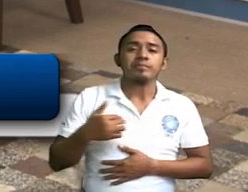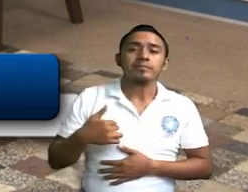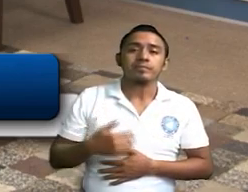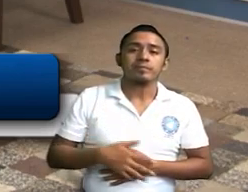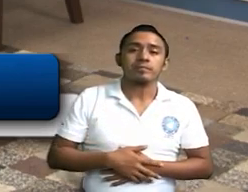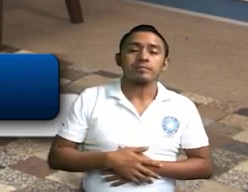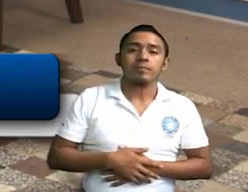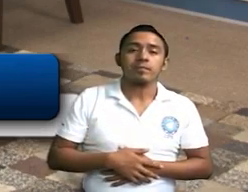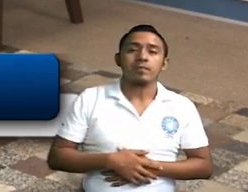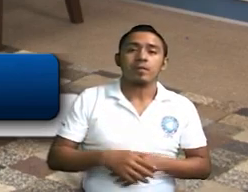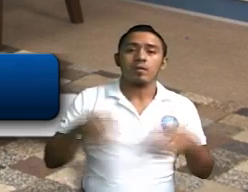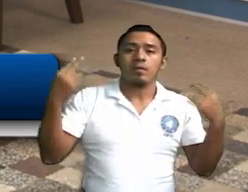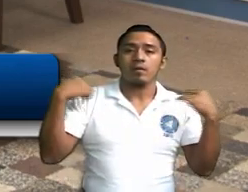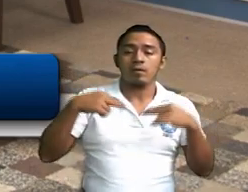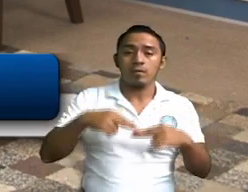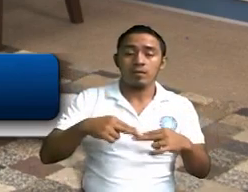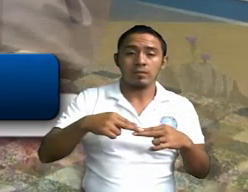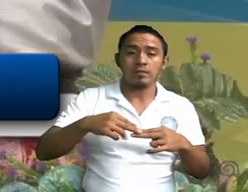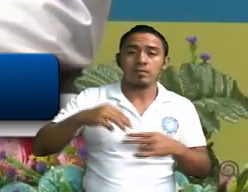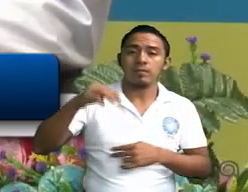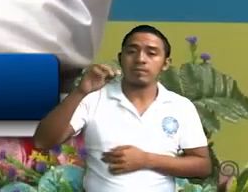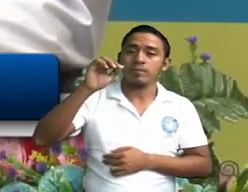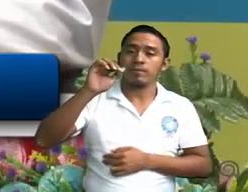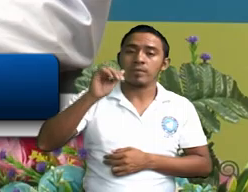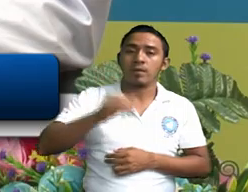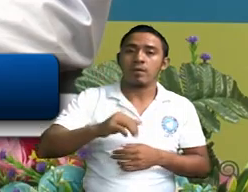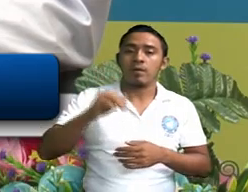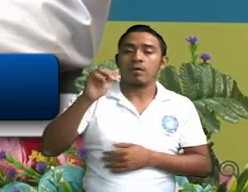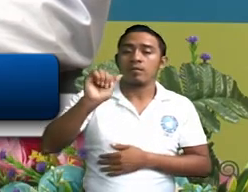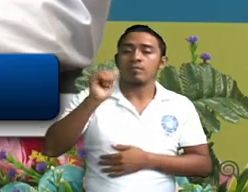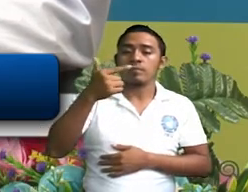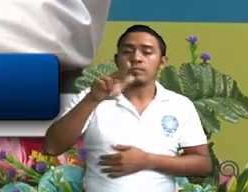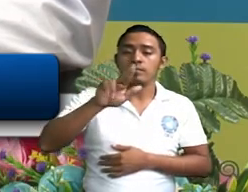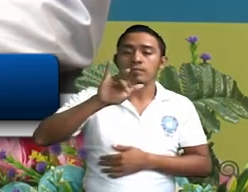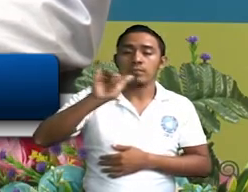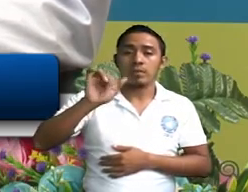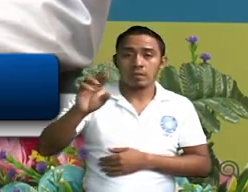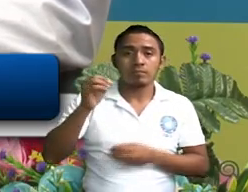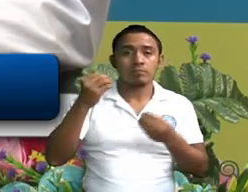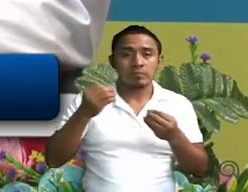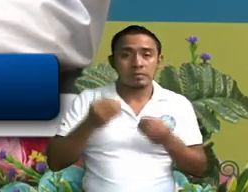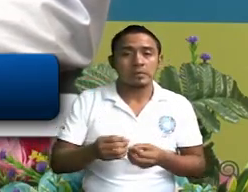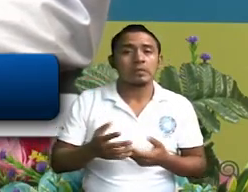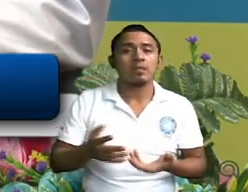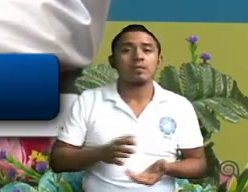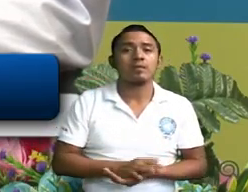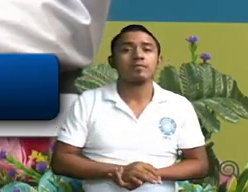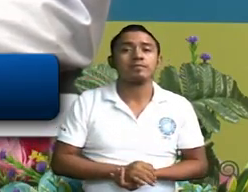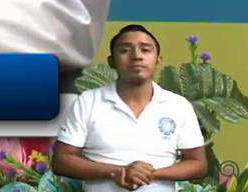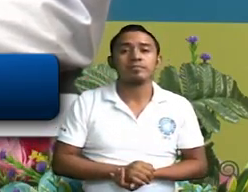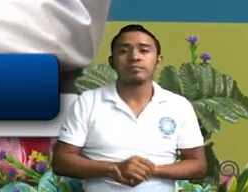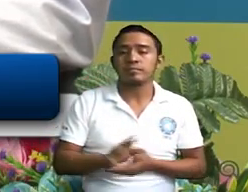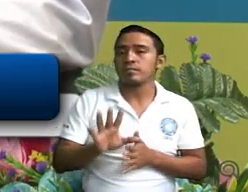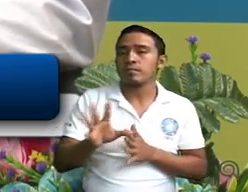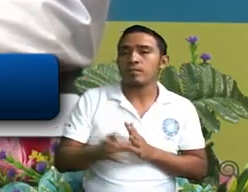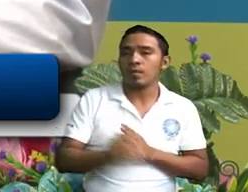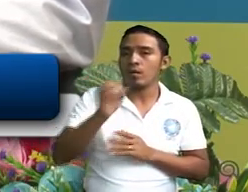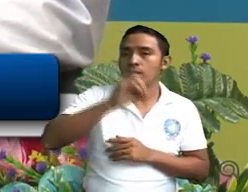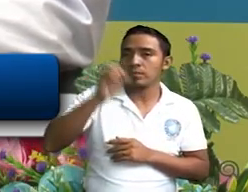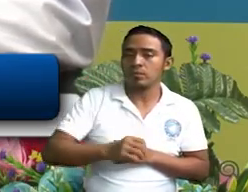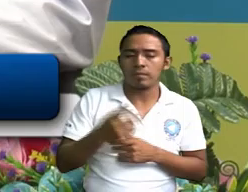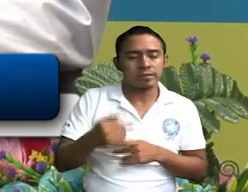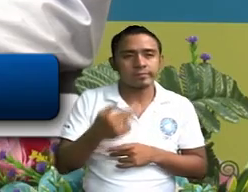maestro Aguilar, que es el jefe del servicio, y se hacen con bastante frecuencia. La cantidad ahorita no la